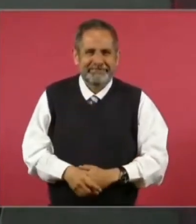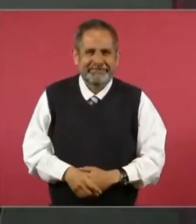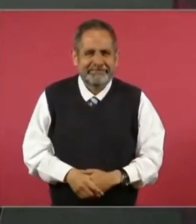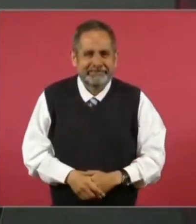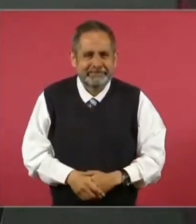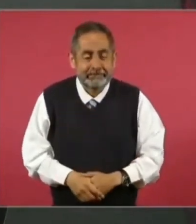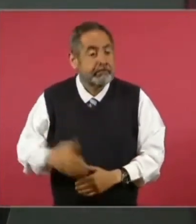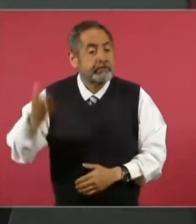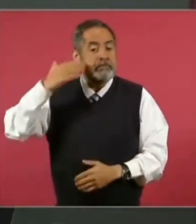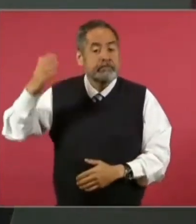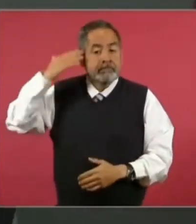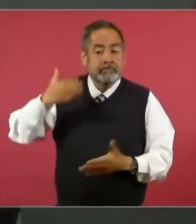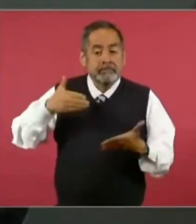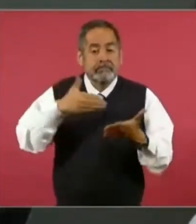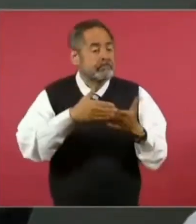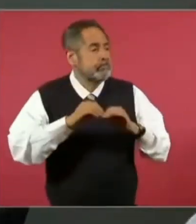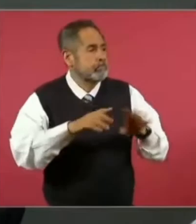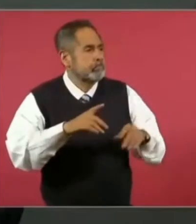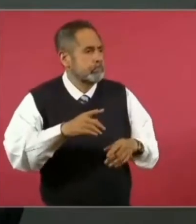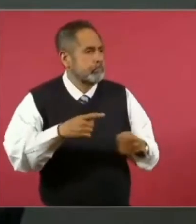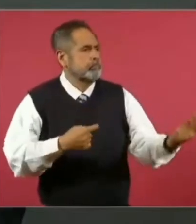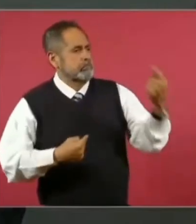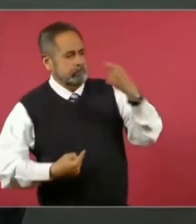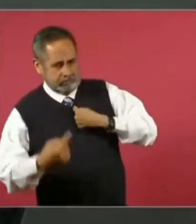posibilidad ni siquiera de la réplica,